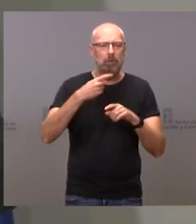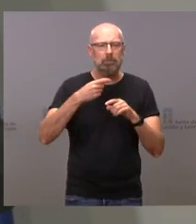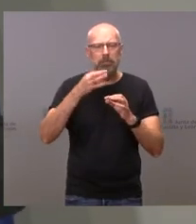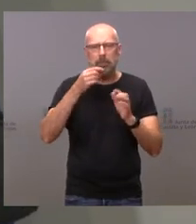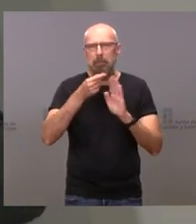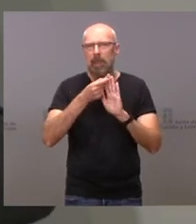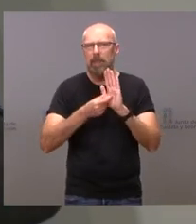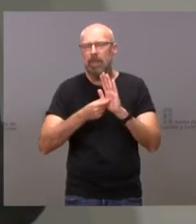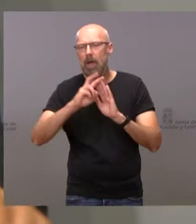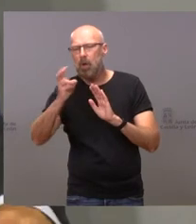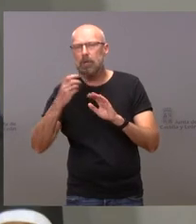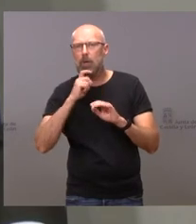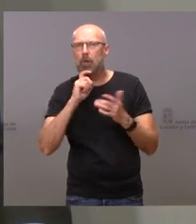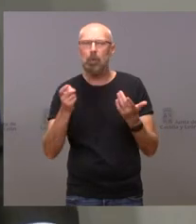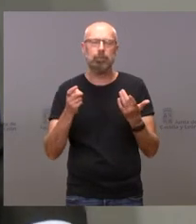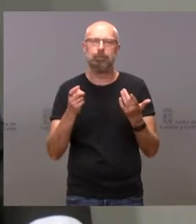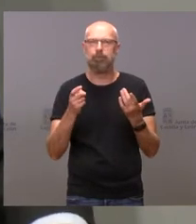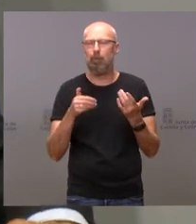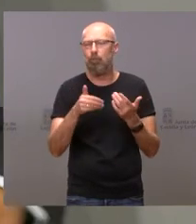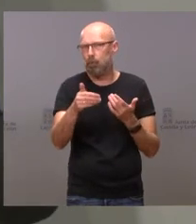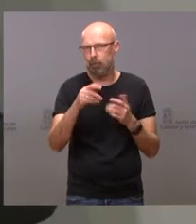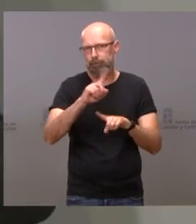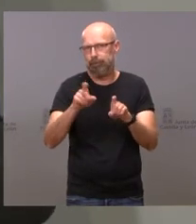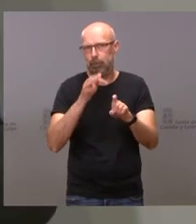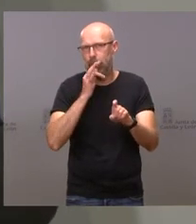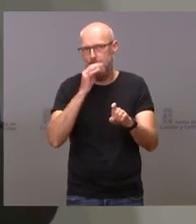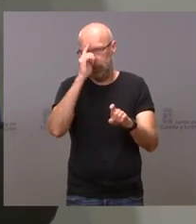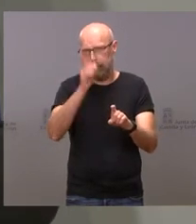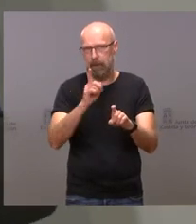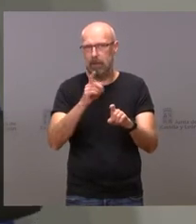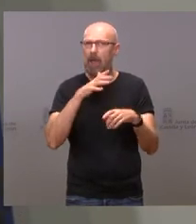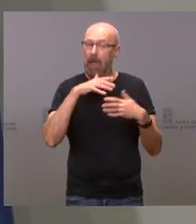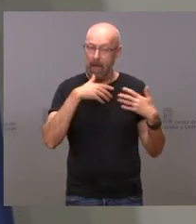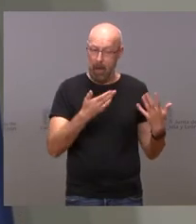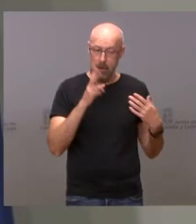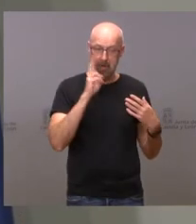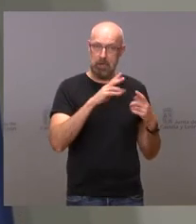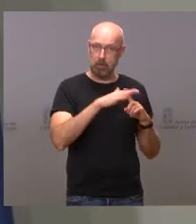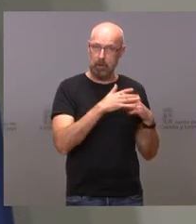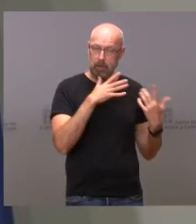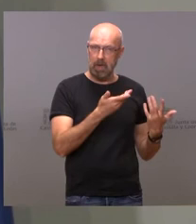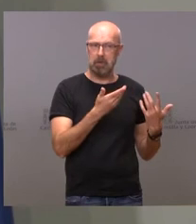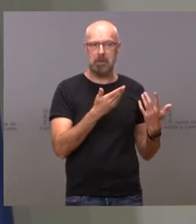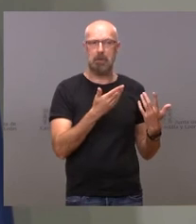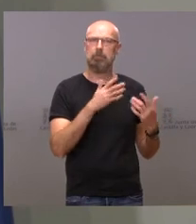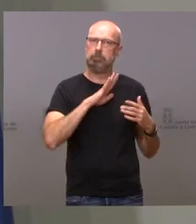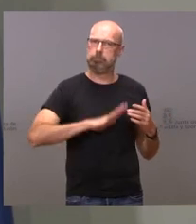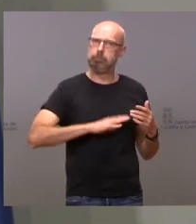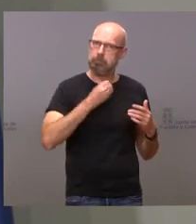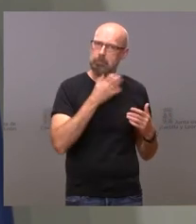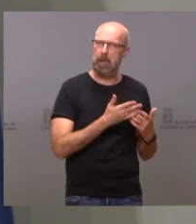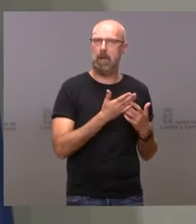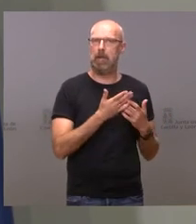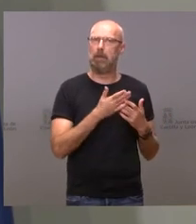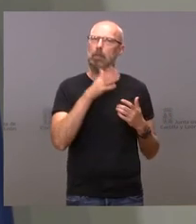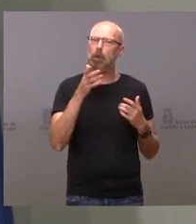para nosotros es bastante tranquilizador. Es decir, la campaña de vacunación ha sido un éxito. A